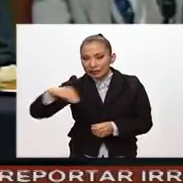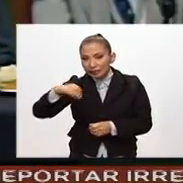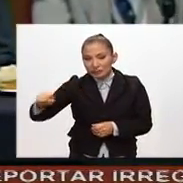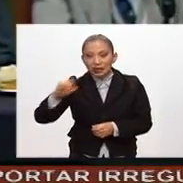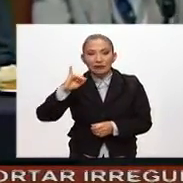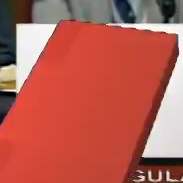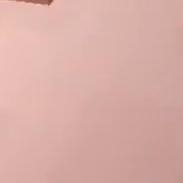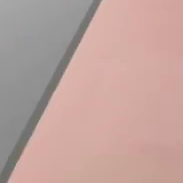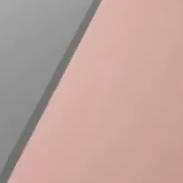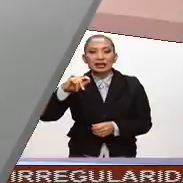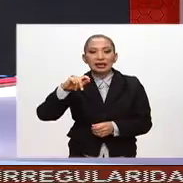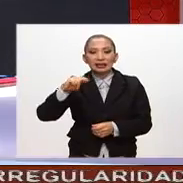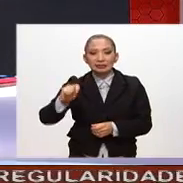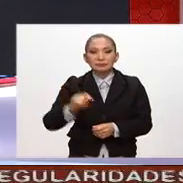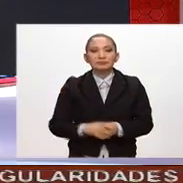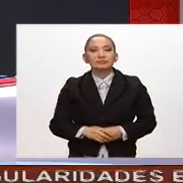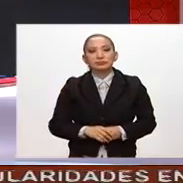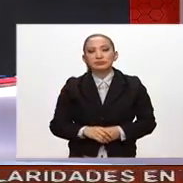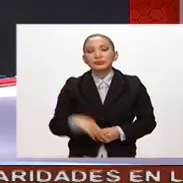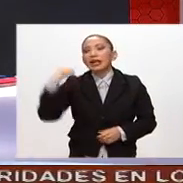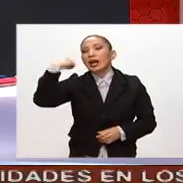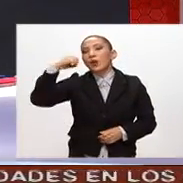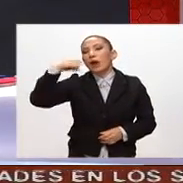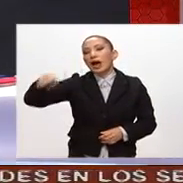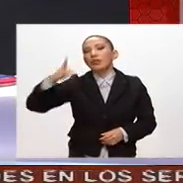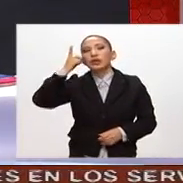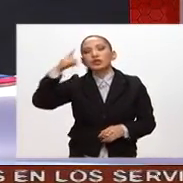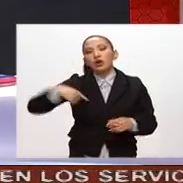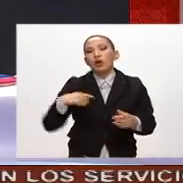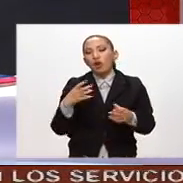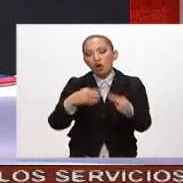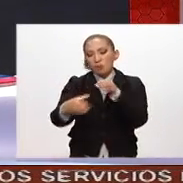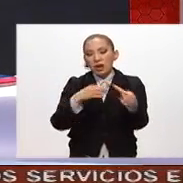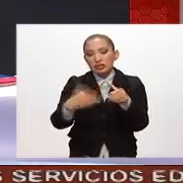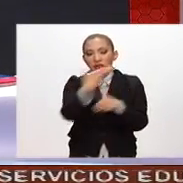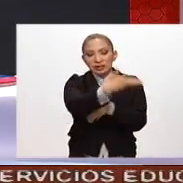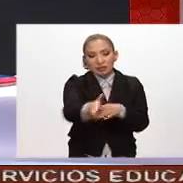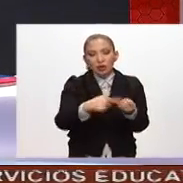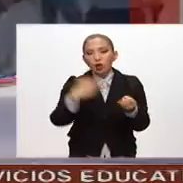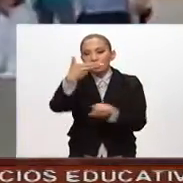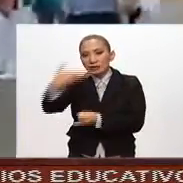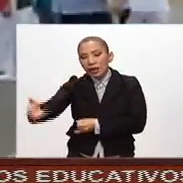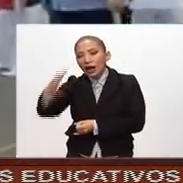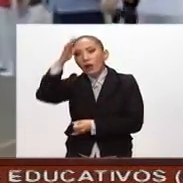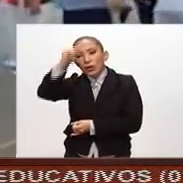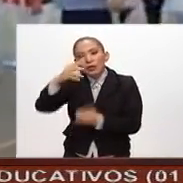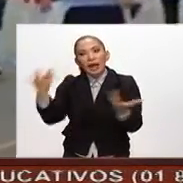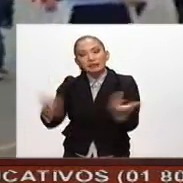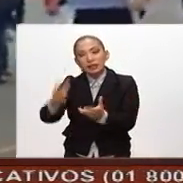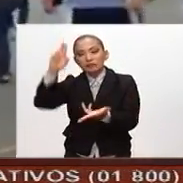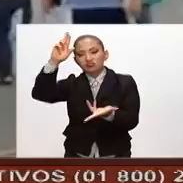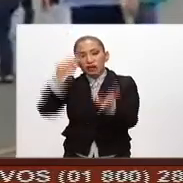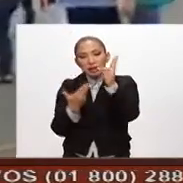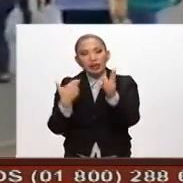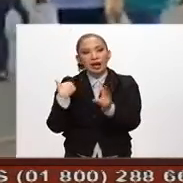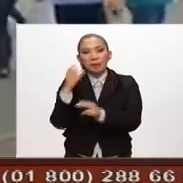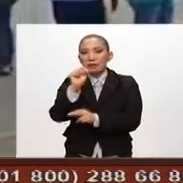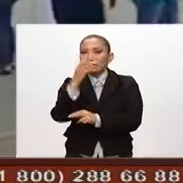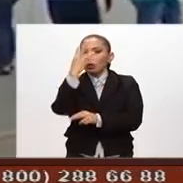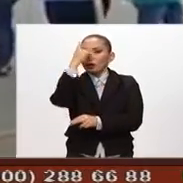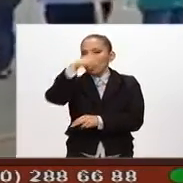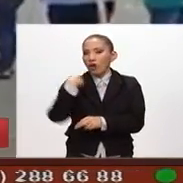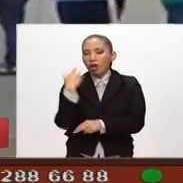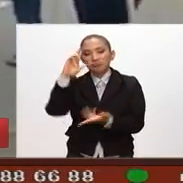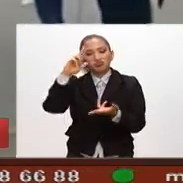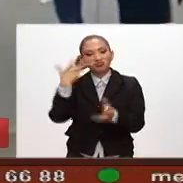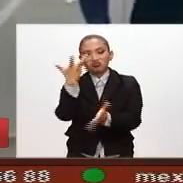Infonavit. En Oaxaca, dueños de comercios que incluyen a restaurantes y hoteles acordaron realizar un paro de labores de 24